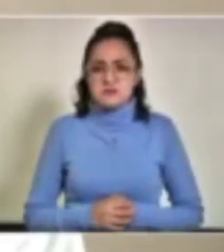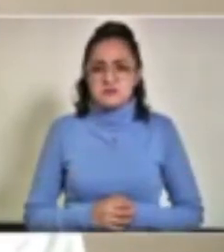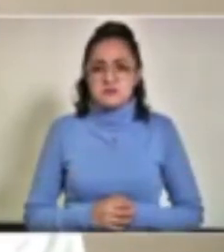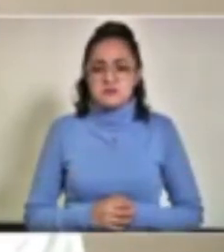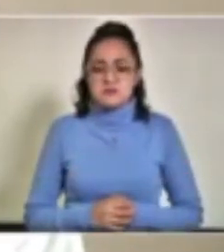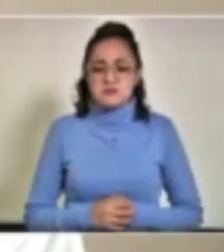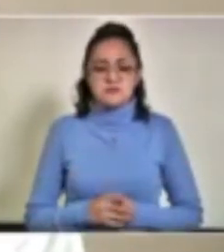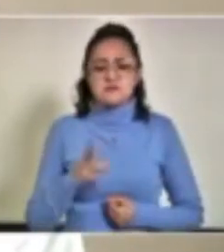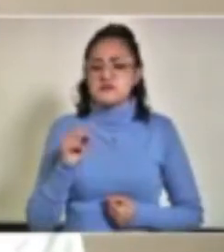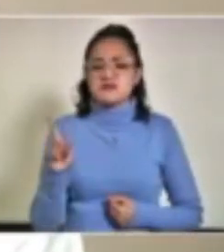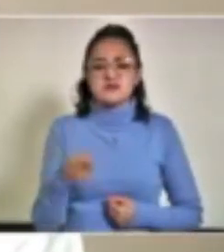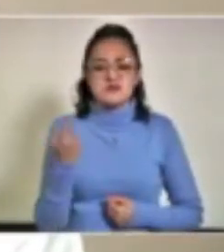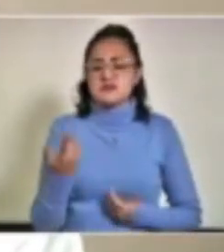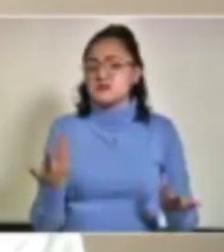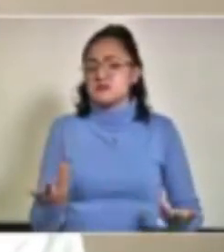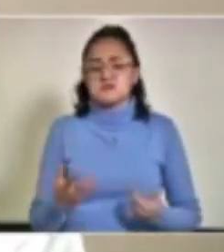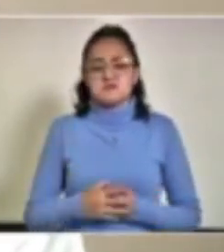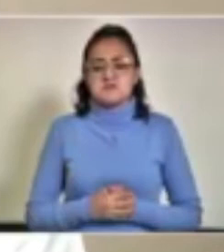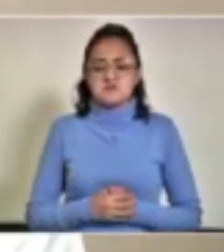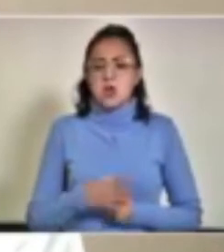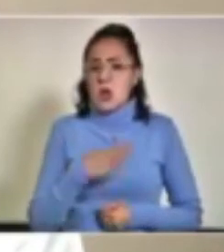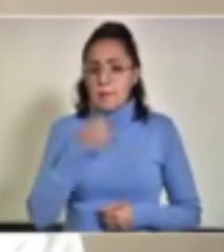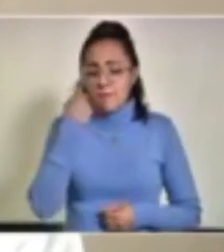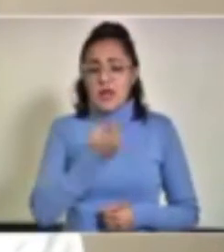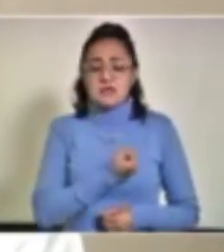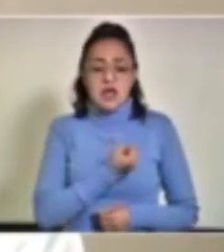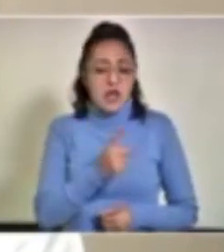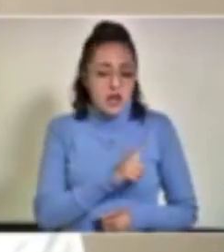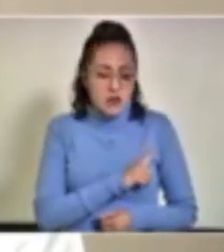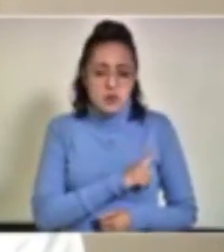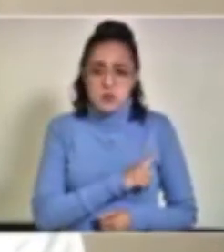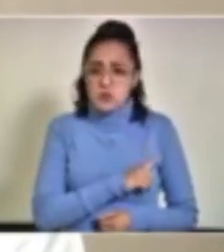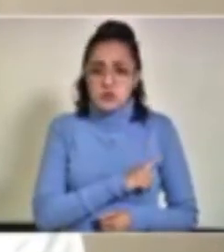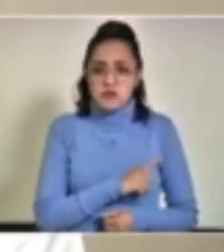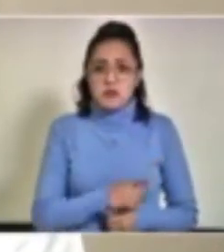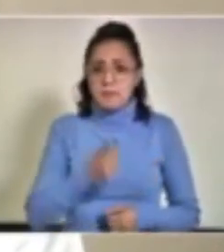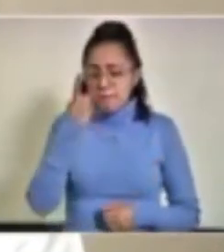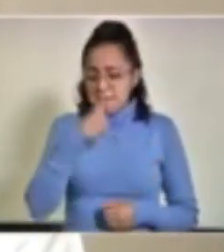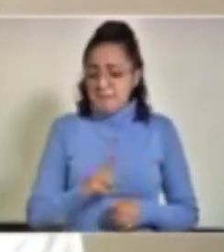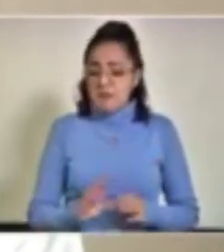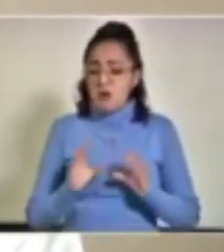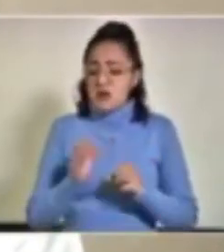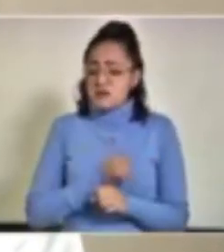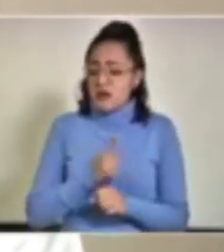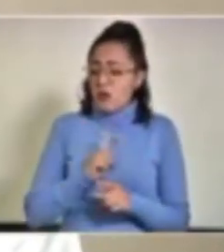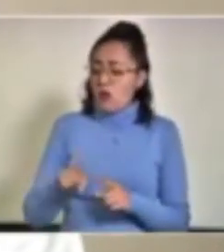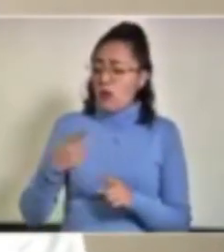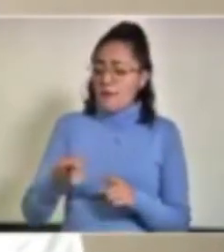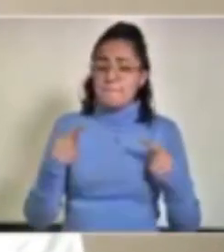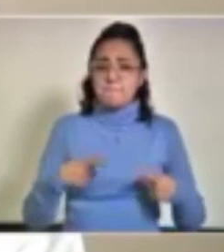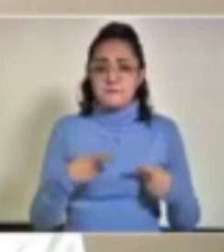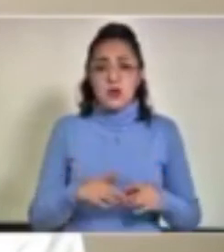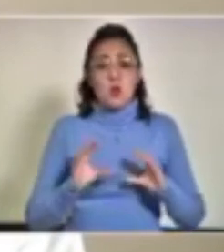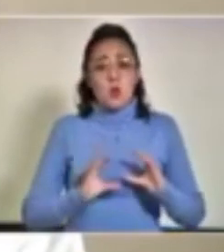no es recomendable para la salud para cuidar la salud y cuidar la